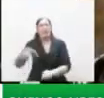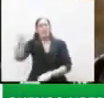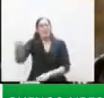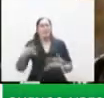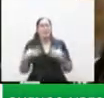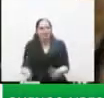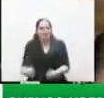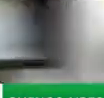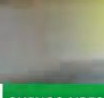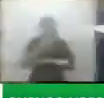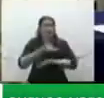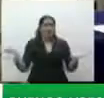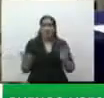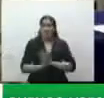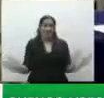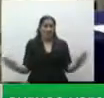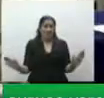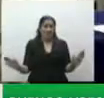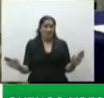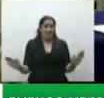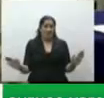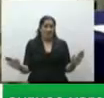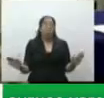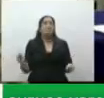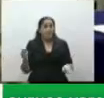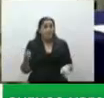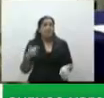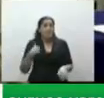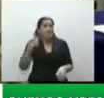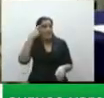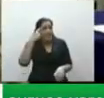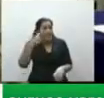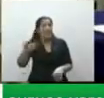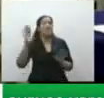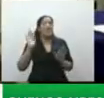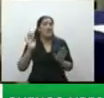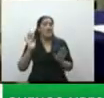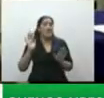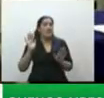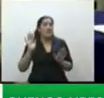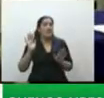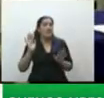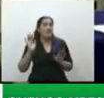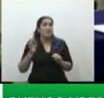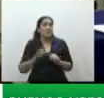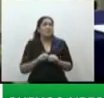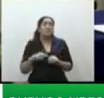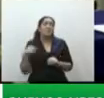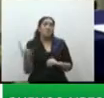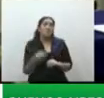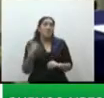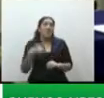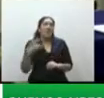para que tenga educación. Porque creo que tenemos que escuchar,